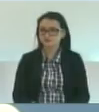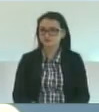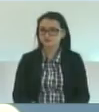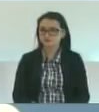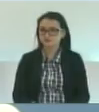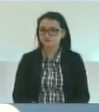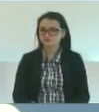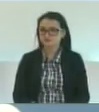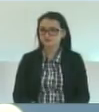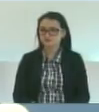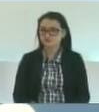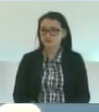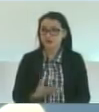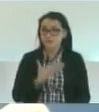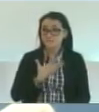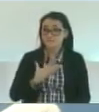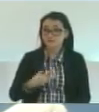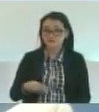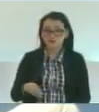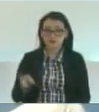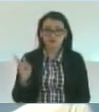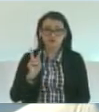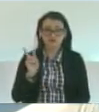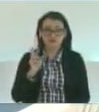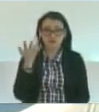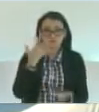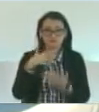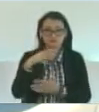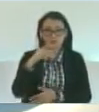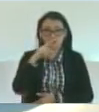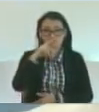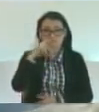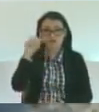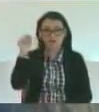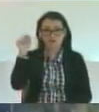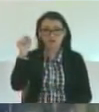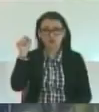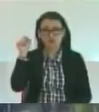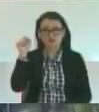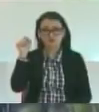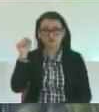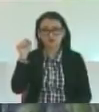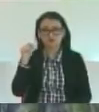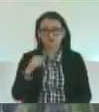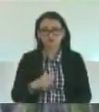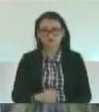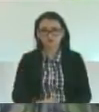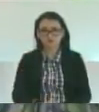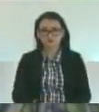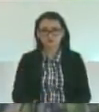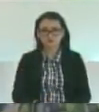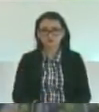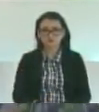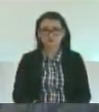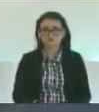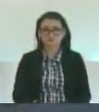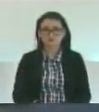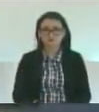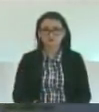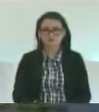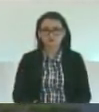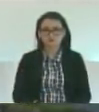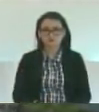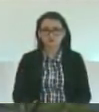El presidente constitucional de la República Bolivariana de Venezuela y candidato por el Frente Amplio de la Patria, Nicolás Maduro